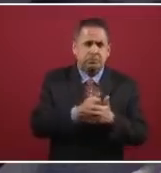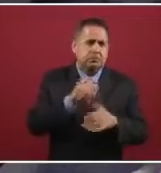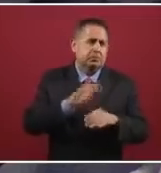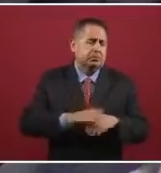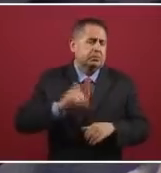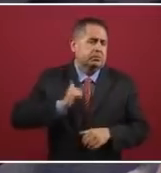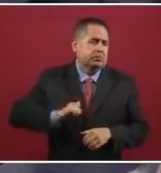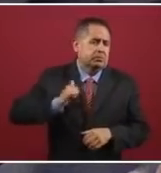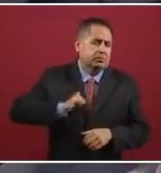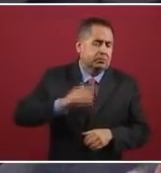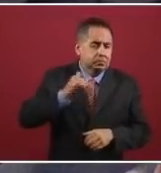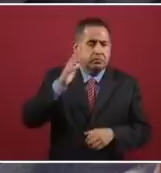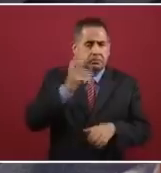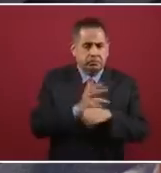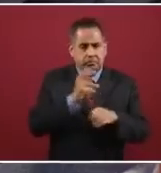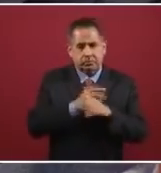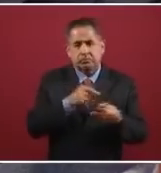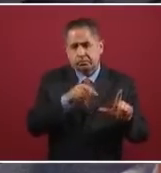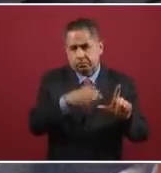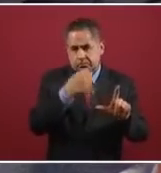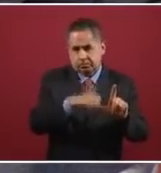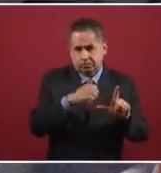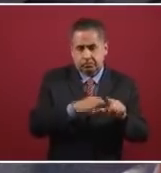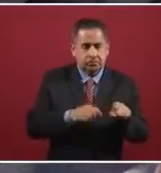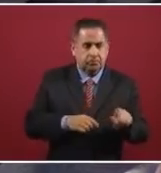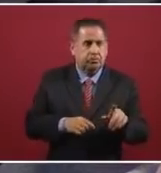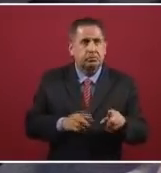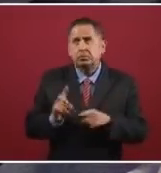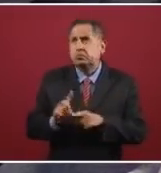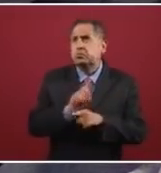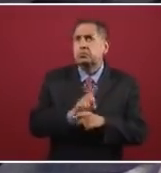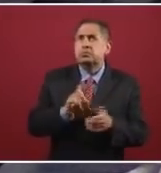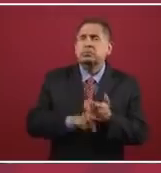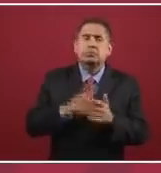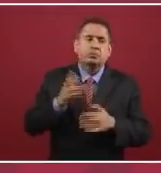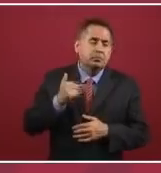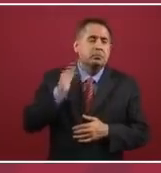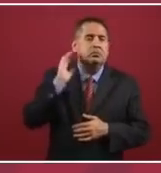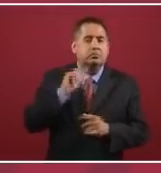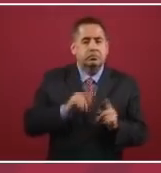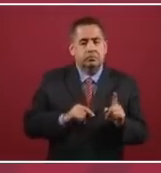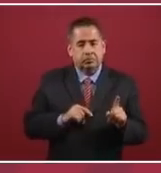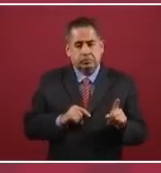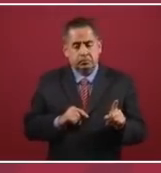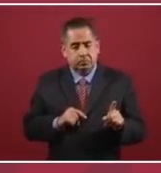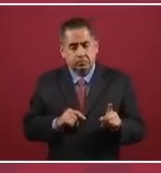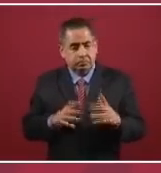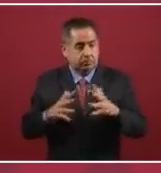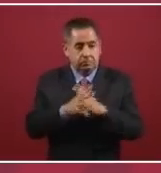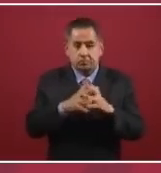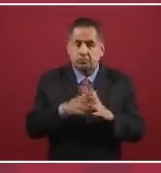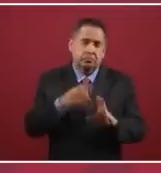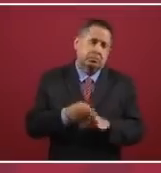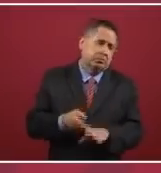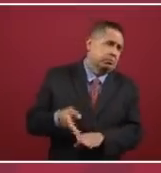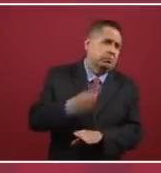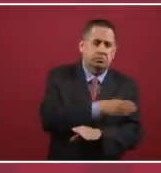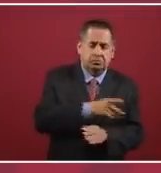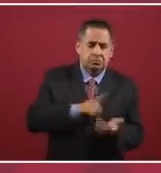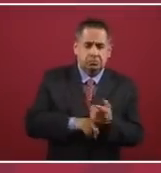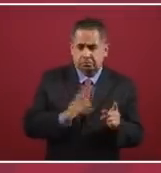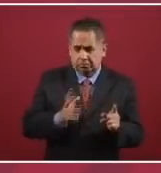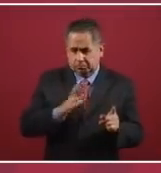antiguas de Estados Unidos. Estaba desde antes de la guerra